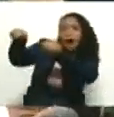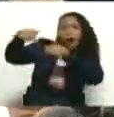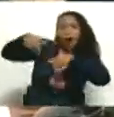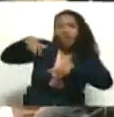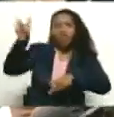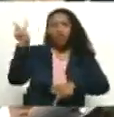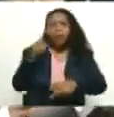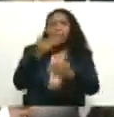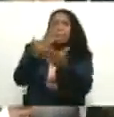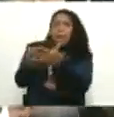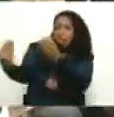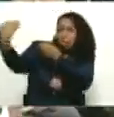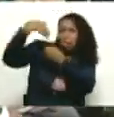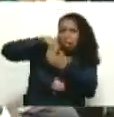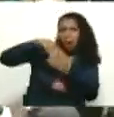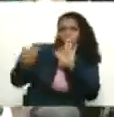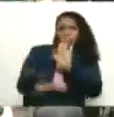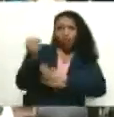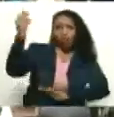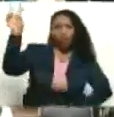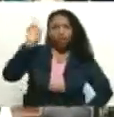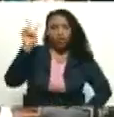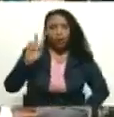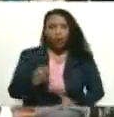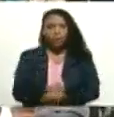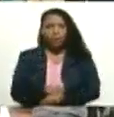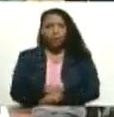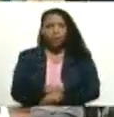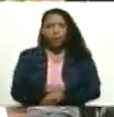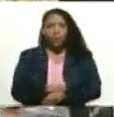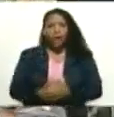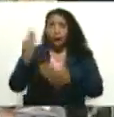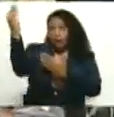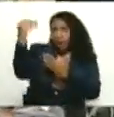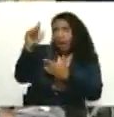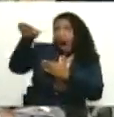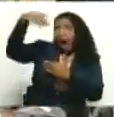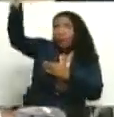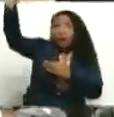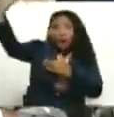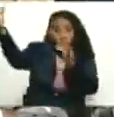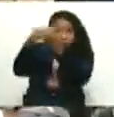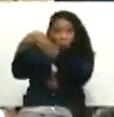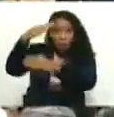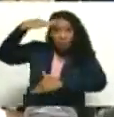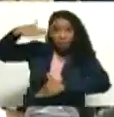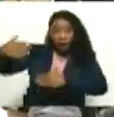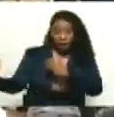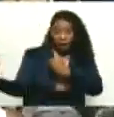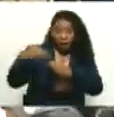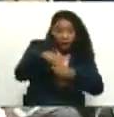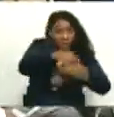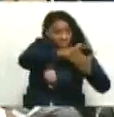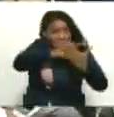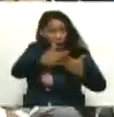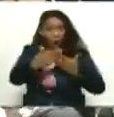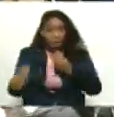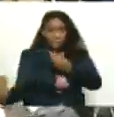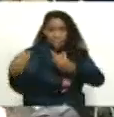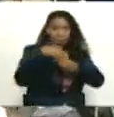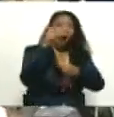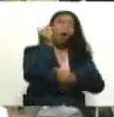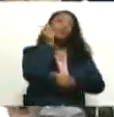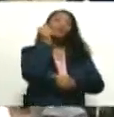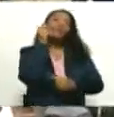pedir invasiones contra nuestro país, que vinieran fuerzas armadas de otros países a invadir el